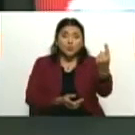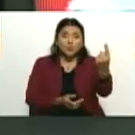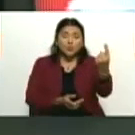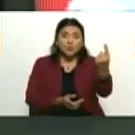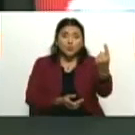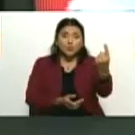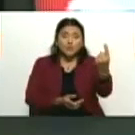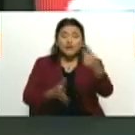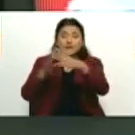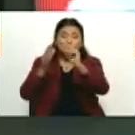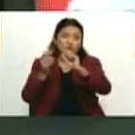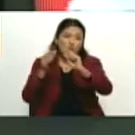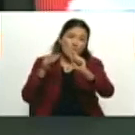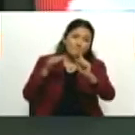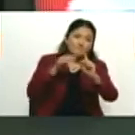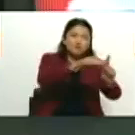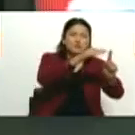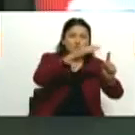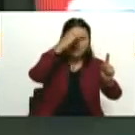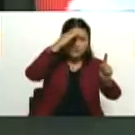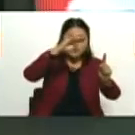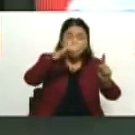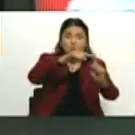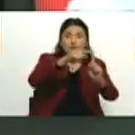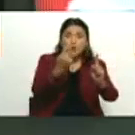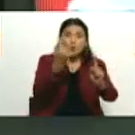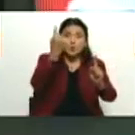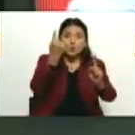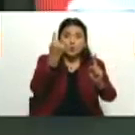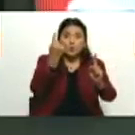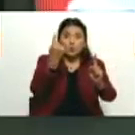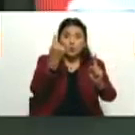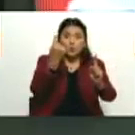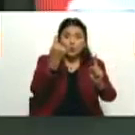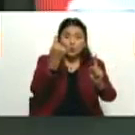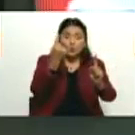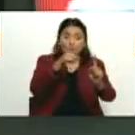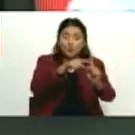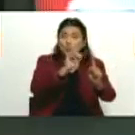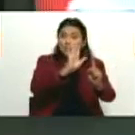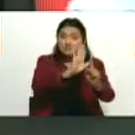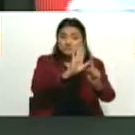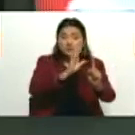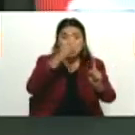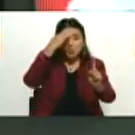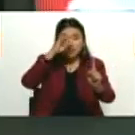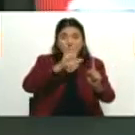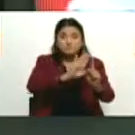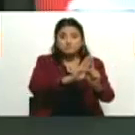todo el ataque al imperialismo. Luego de la Guerra Fría quedó Cuba, nadie más.